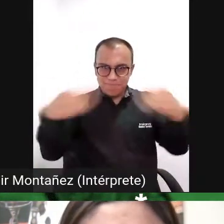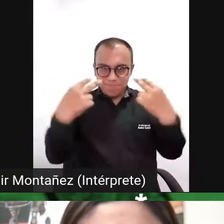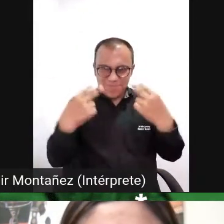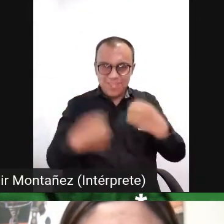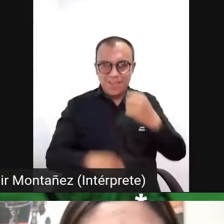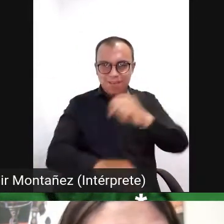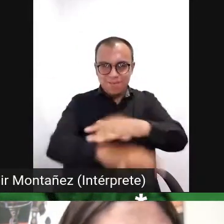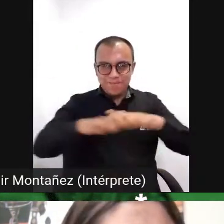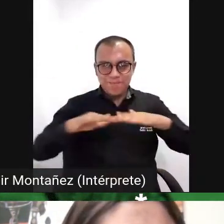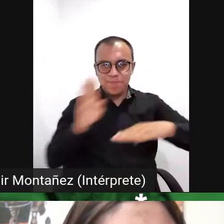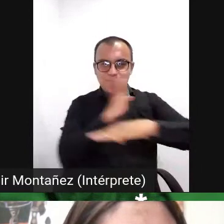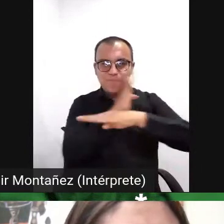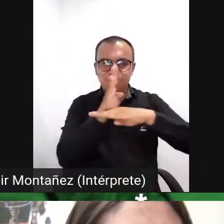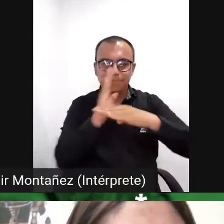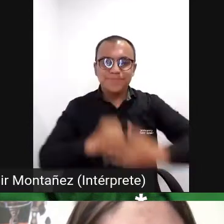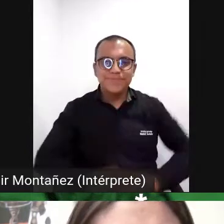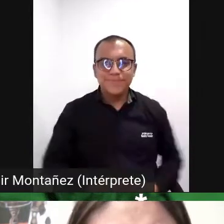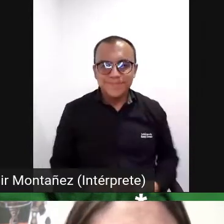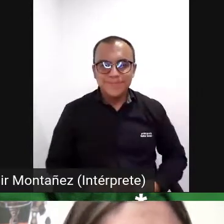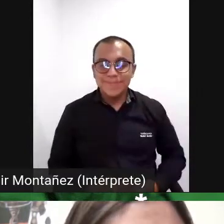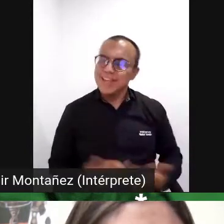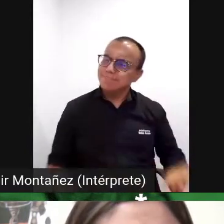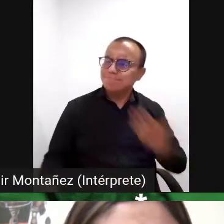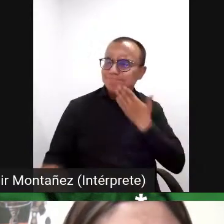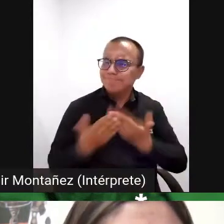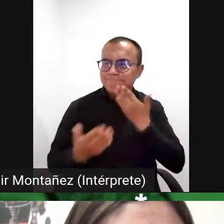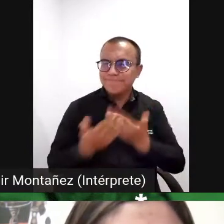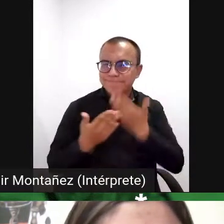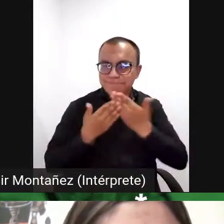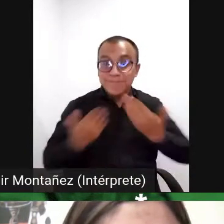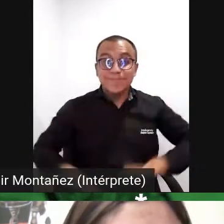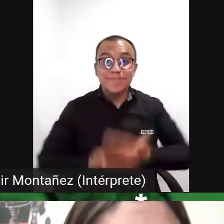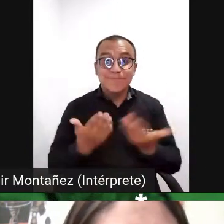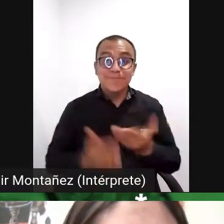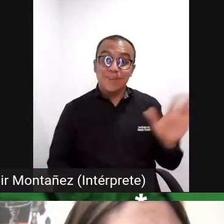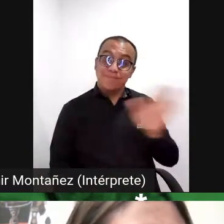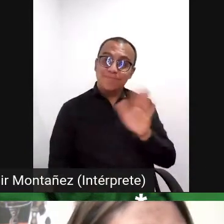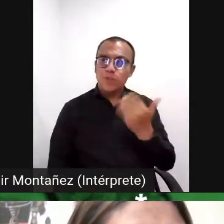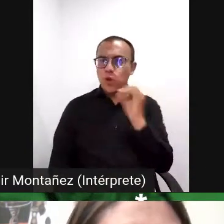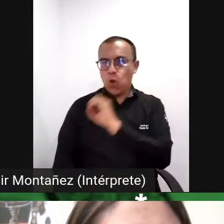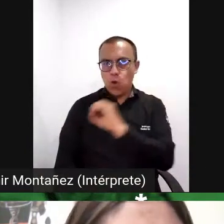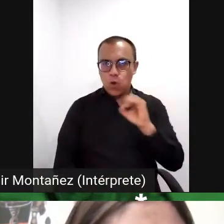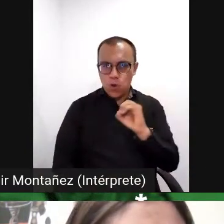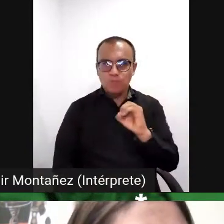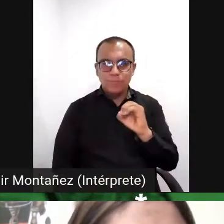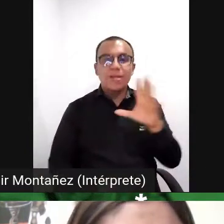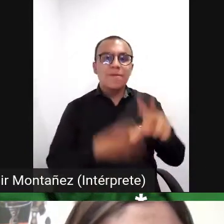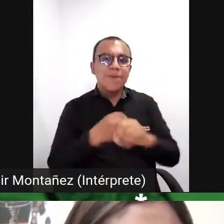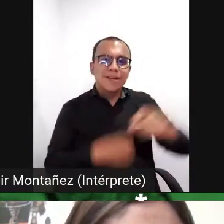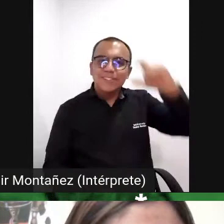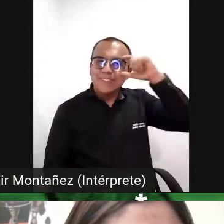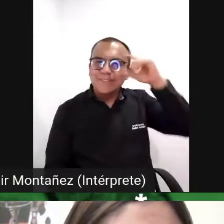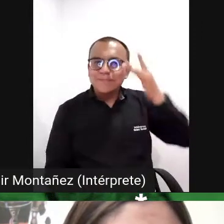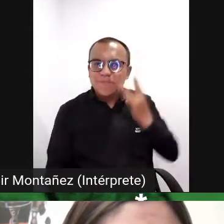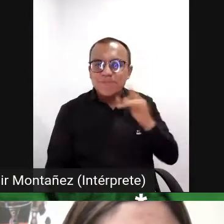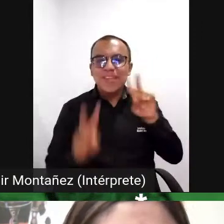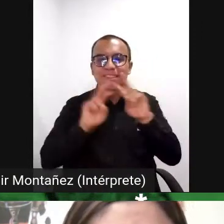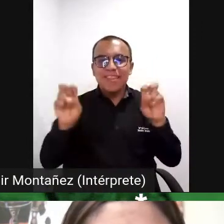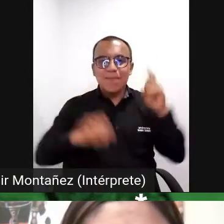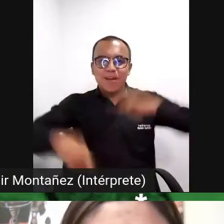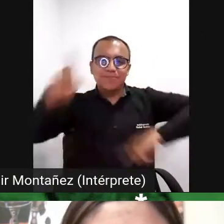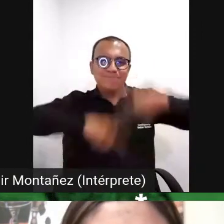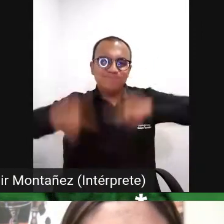BibloRed. Simplemente agradecerles, muchísimas gracias Juan Pablo, Juan Manuel y Vladimir por ayudarnos con estas